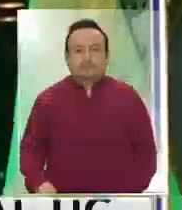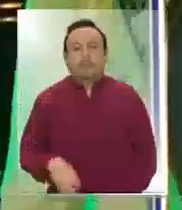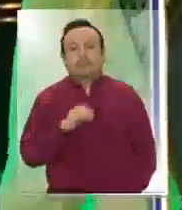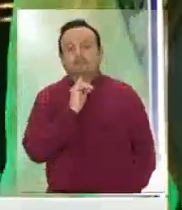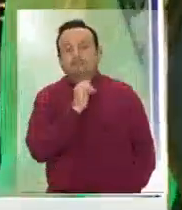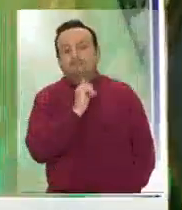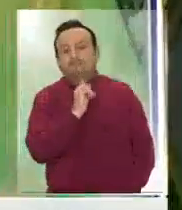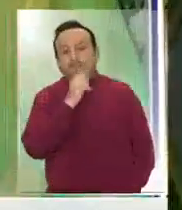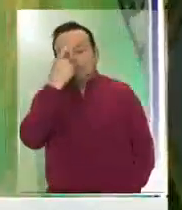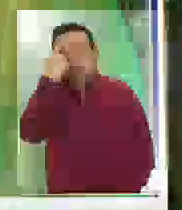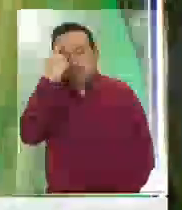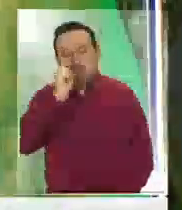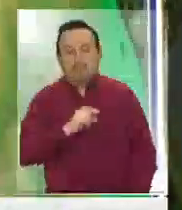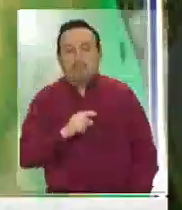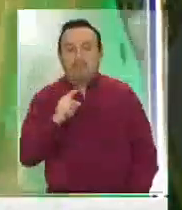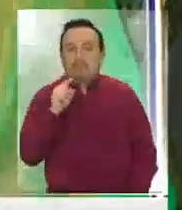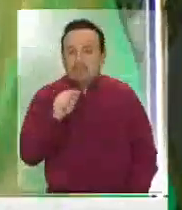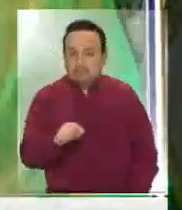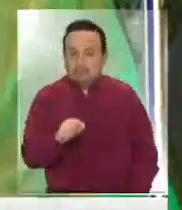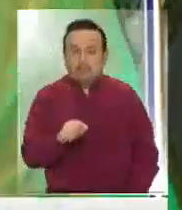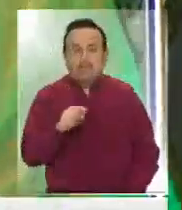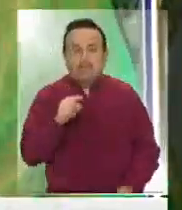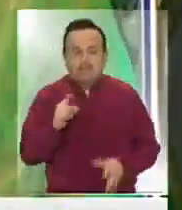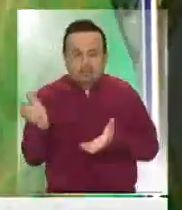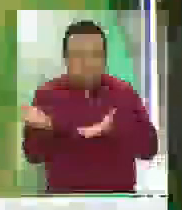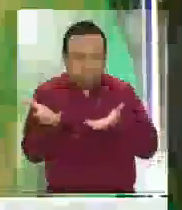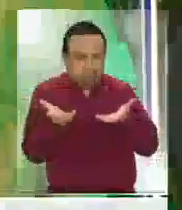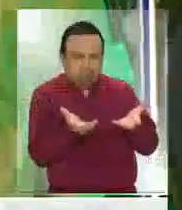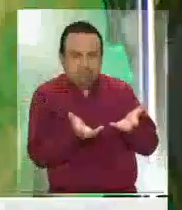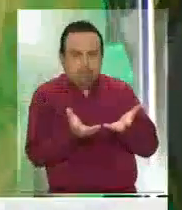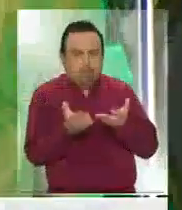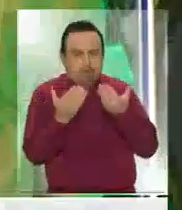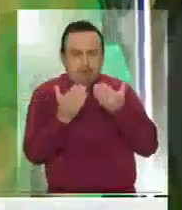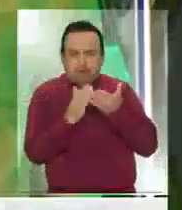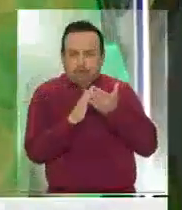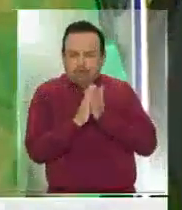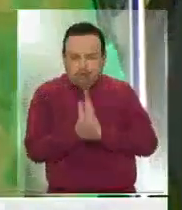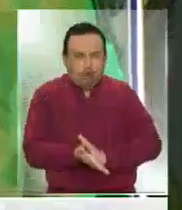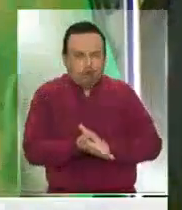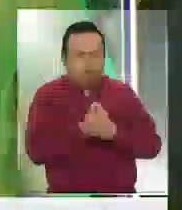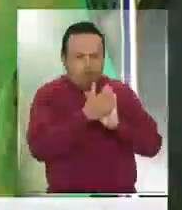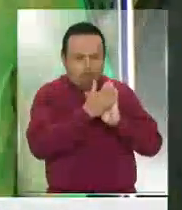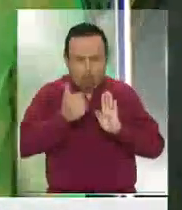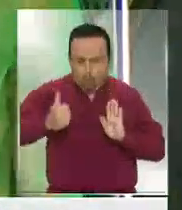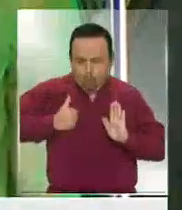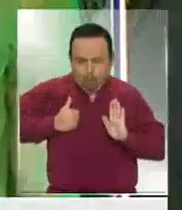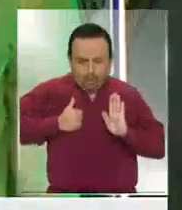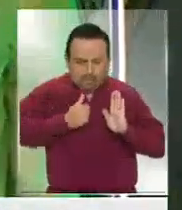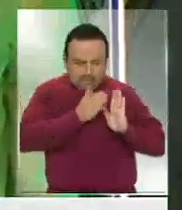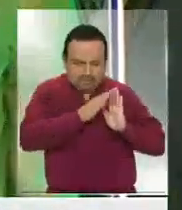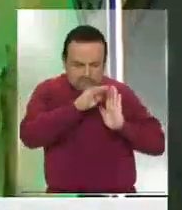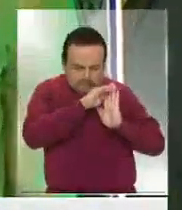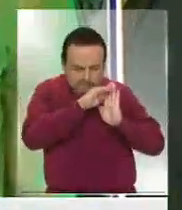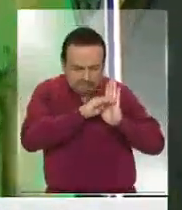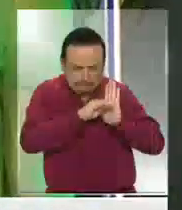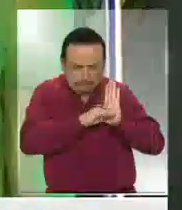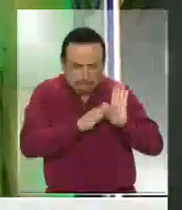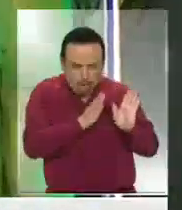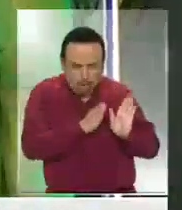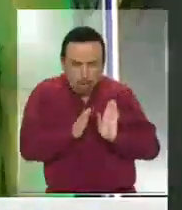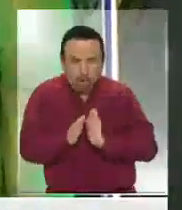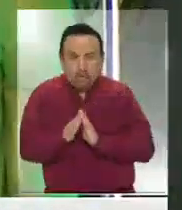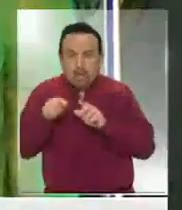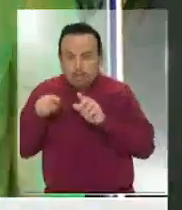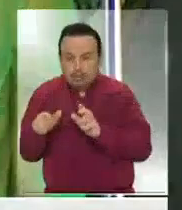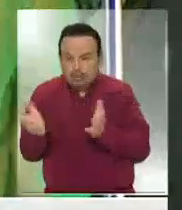Así es, Soledad, se está trasladando y se están aplicando todas las medidas necesarias para que este paciente sea